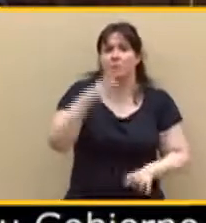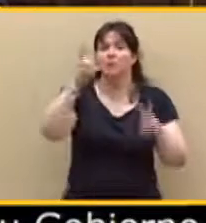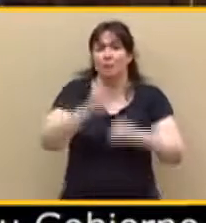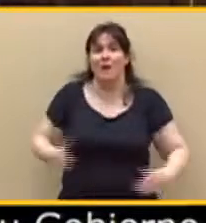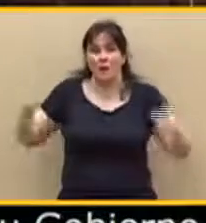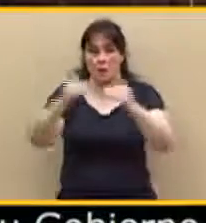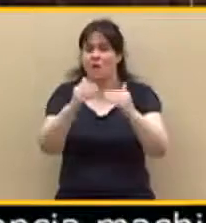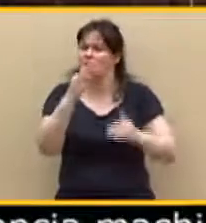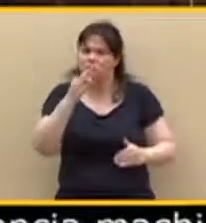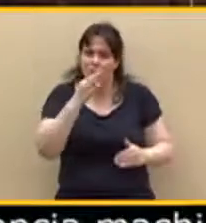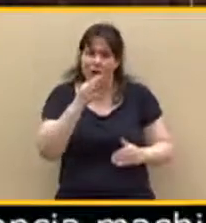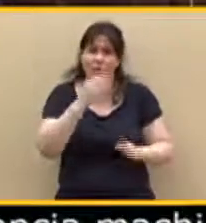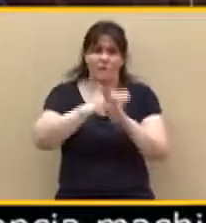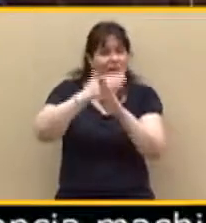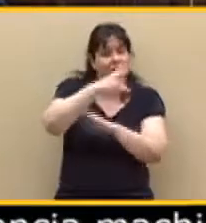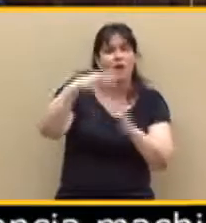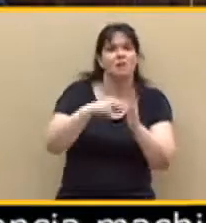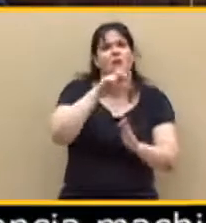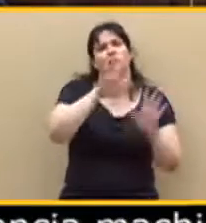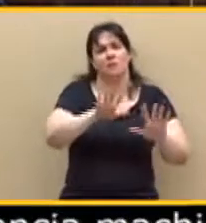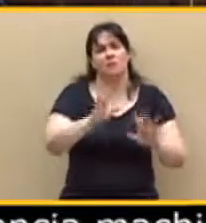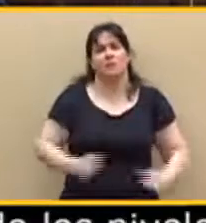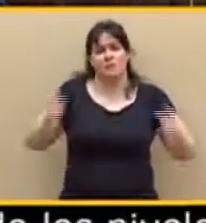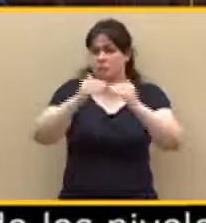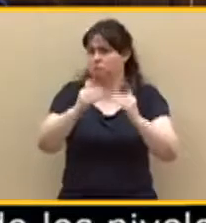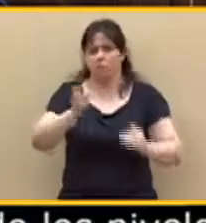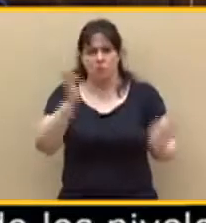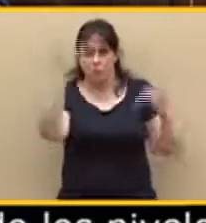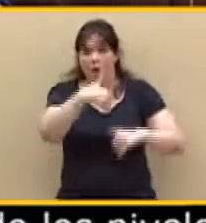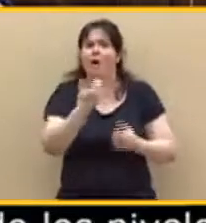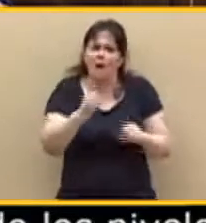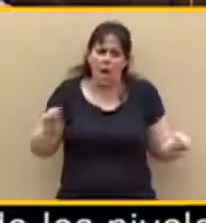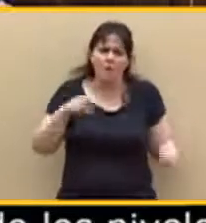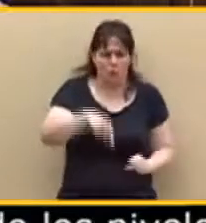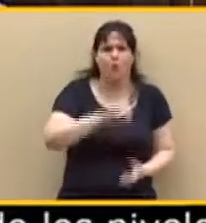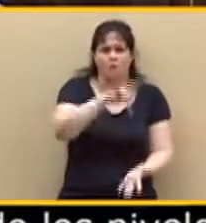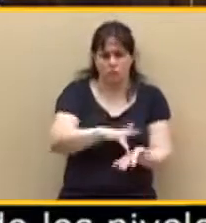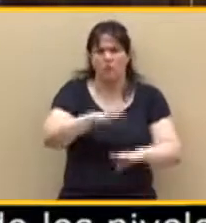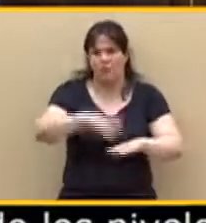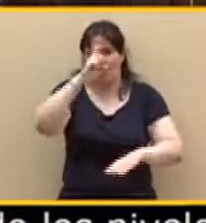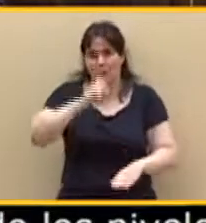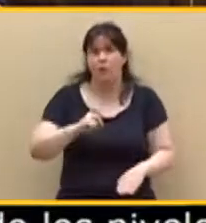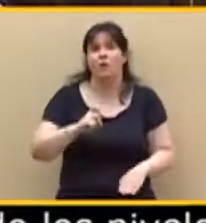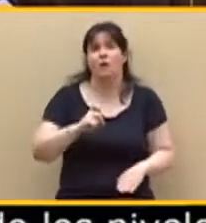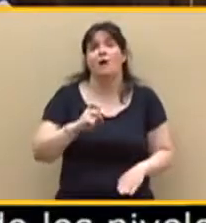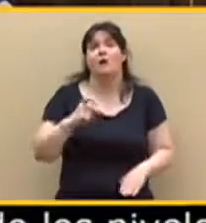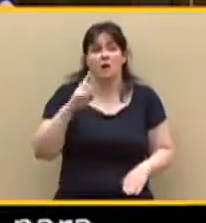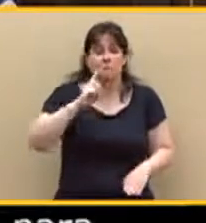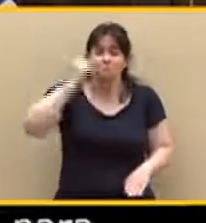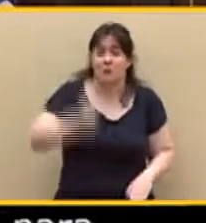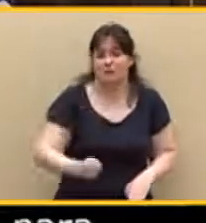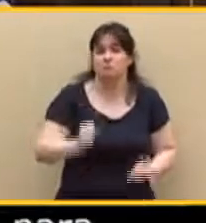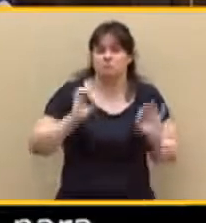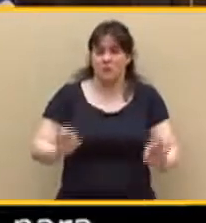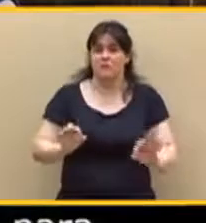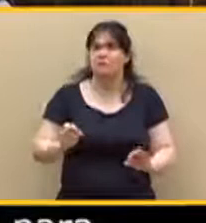recuperado los niveles de 2010, pese a que a día, y hoy es un día para recordarlo, nos están matando, señorías. Y no bastan